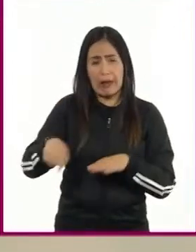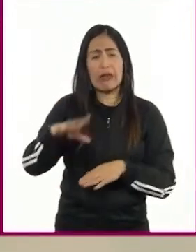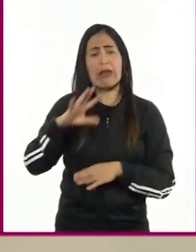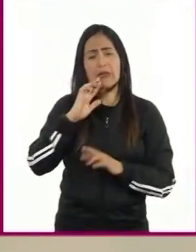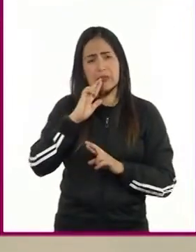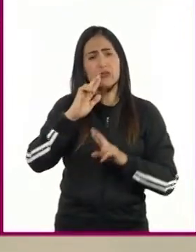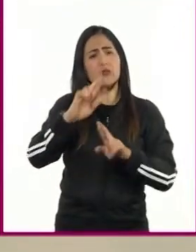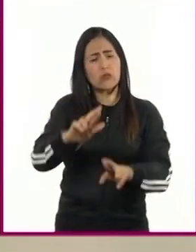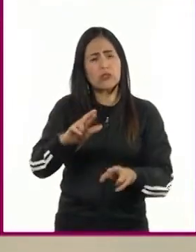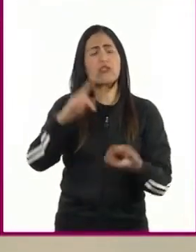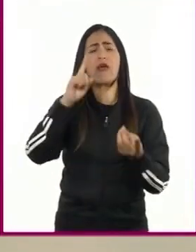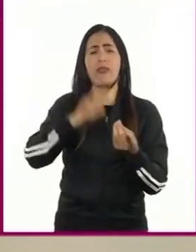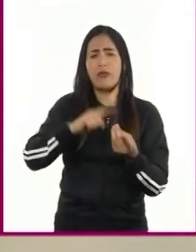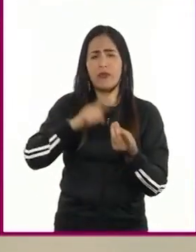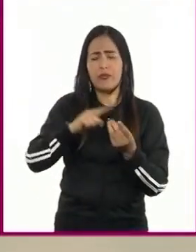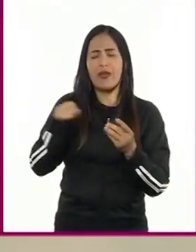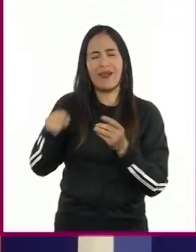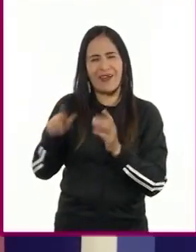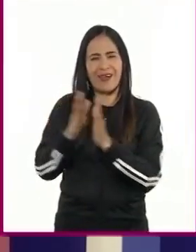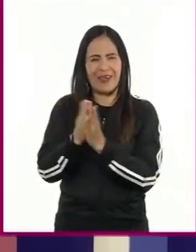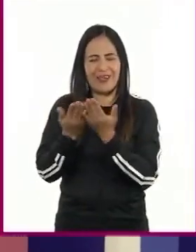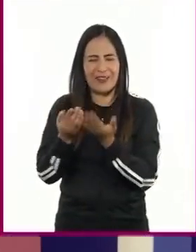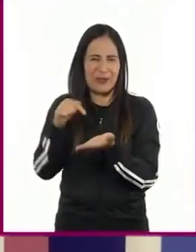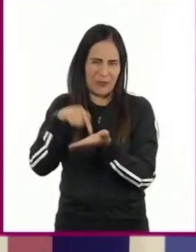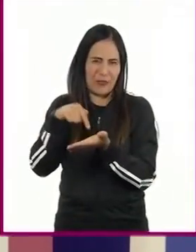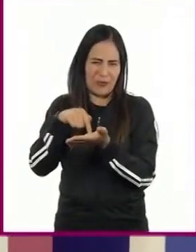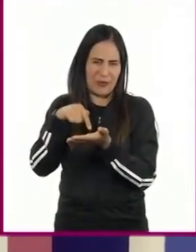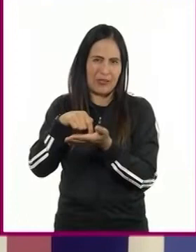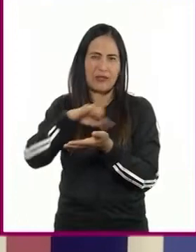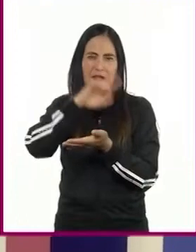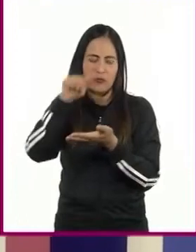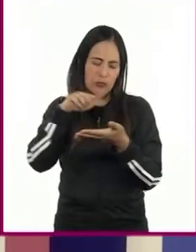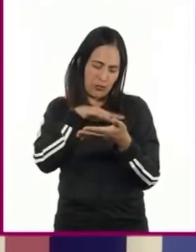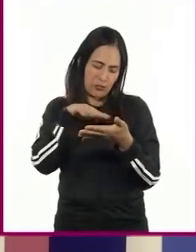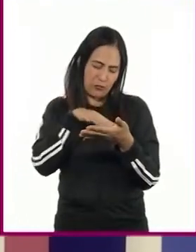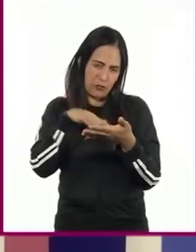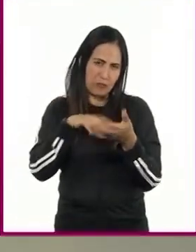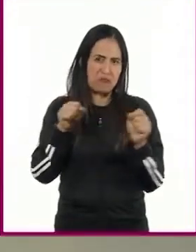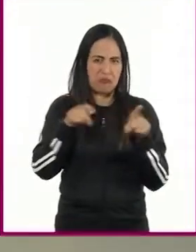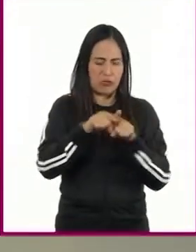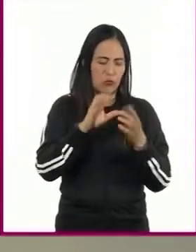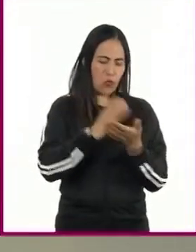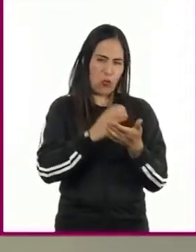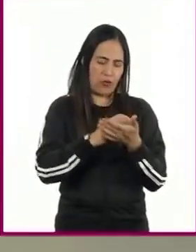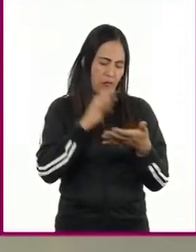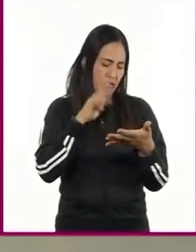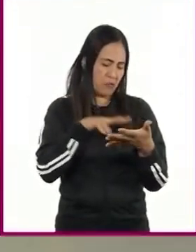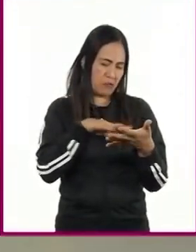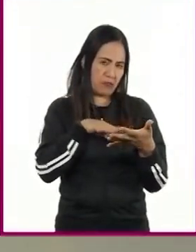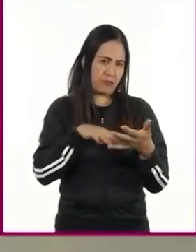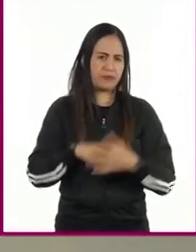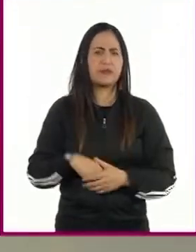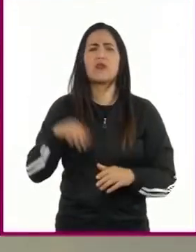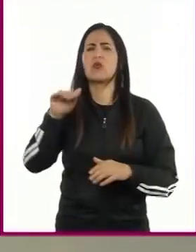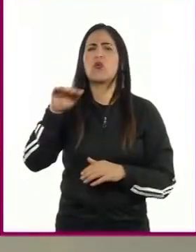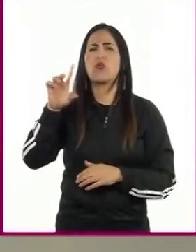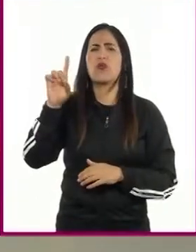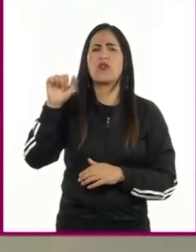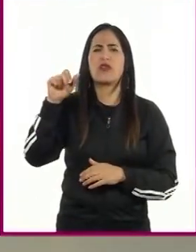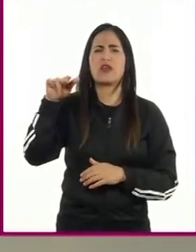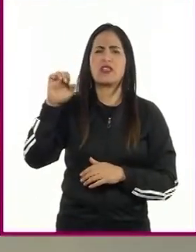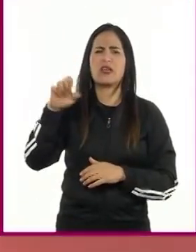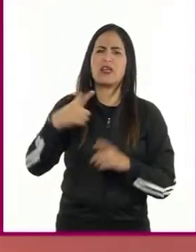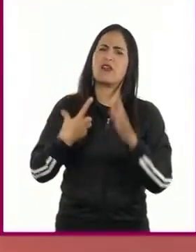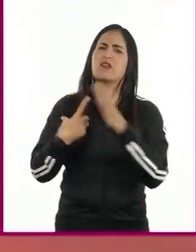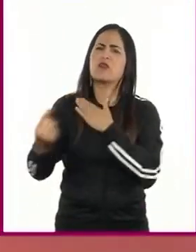podrán solucionar al momento de consultar su libro de texto y revisar sus apuntes. ¿A dónde vas, Daniel? Espéreme,